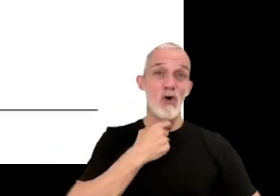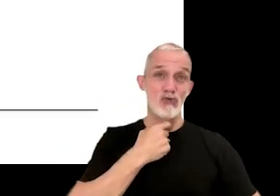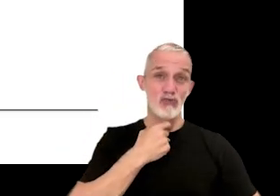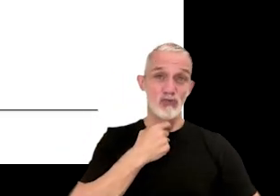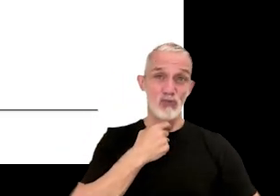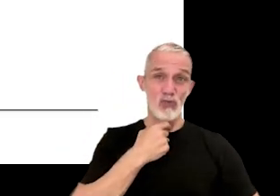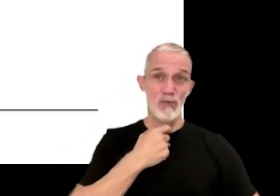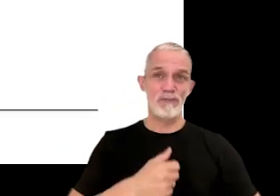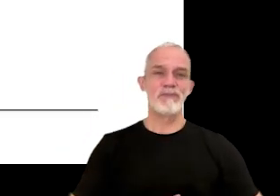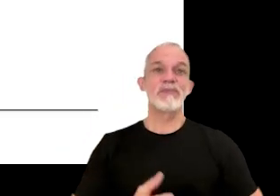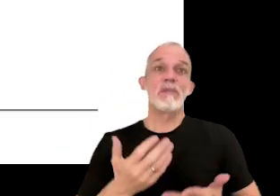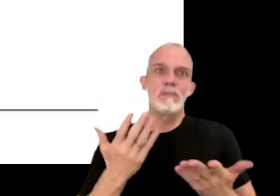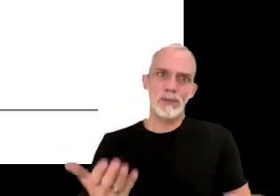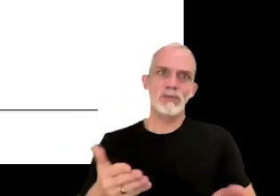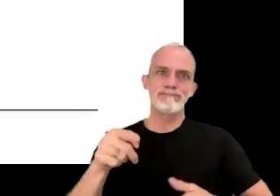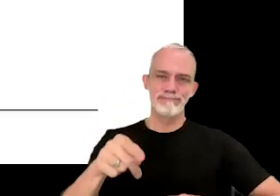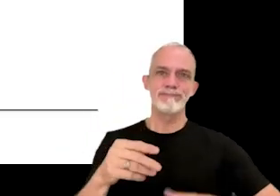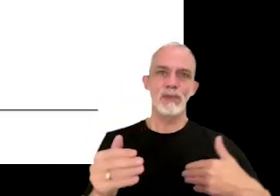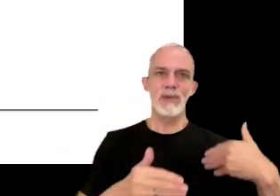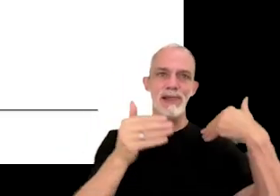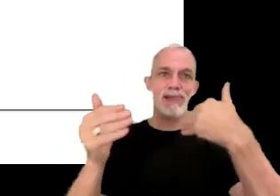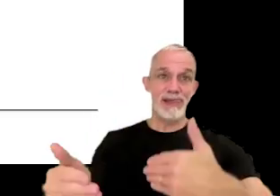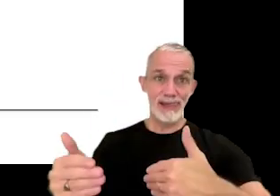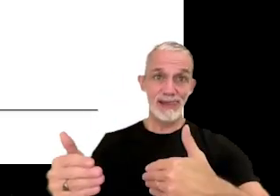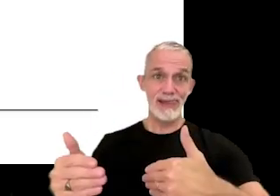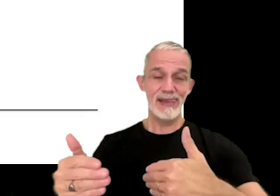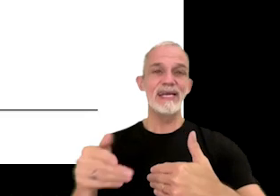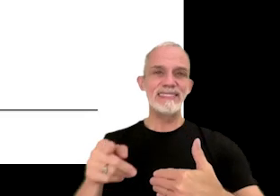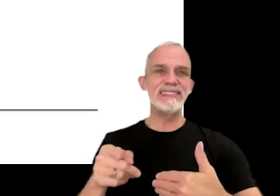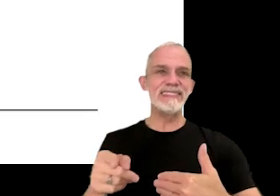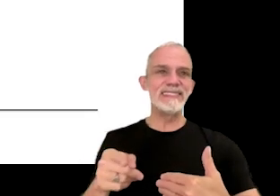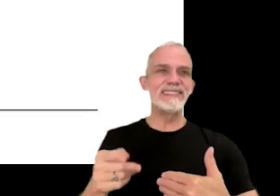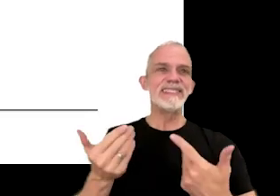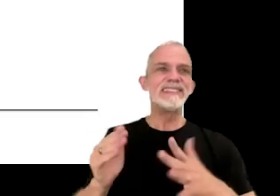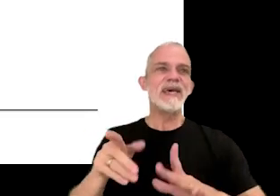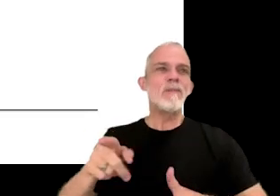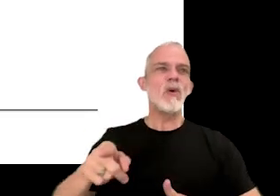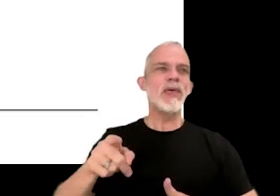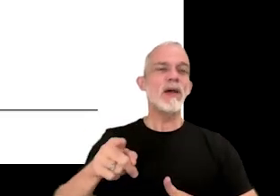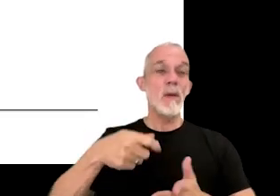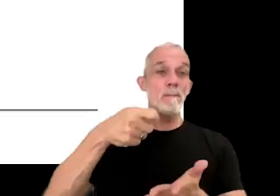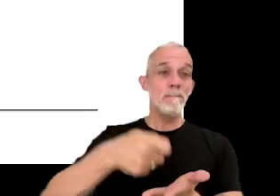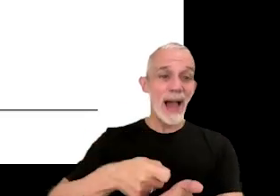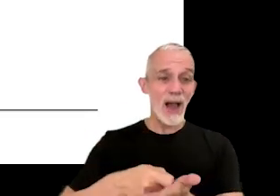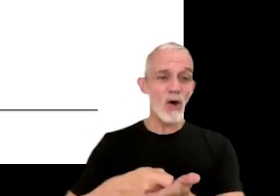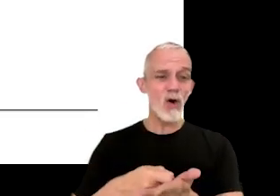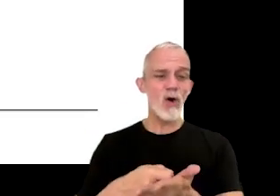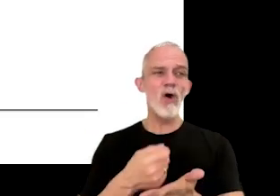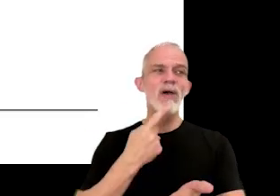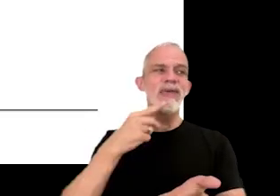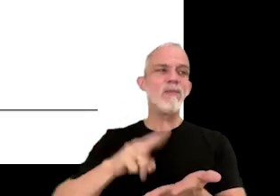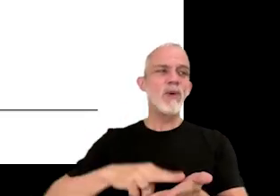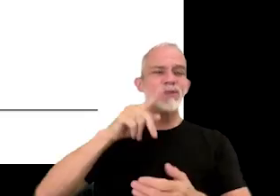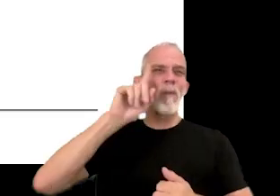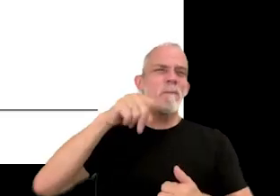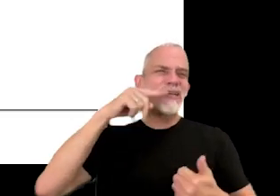inclusive. Por esta prórroga es que se podrán cumplir con el pago de las obligaciones